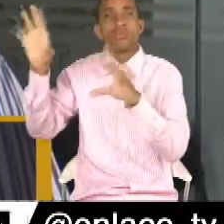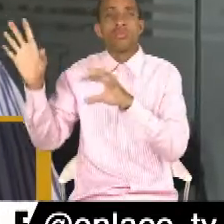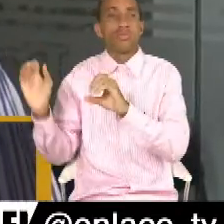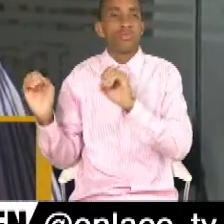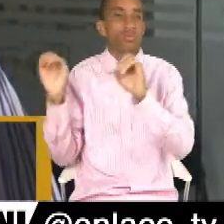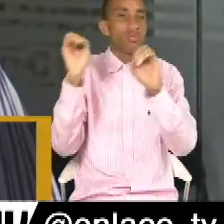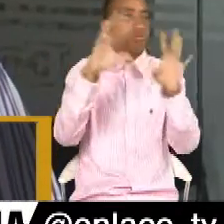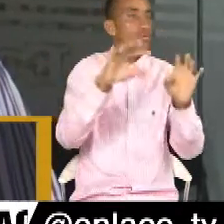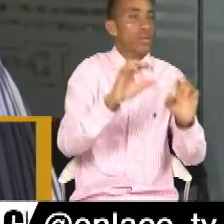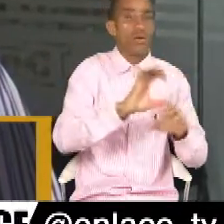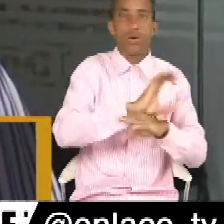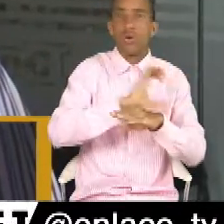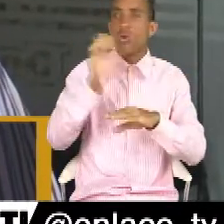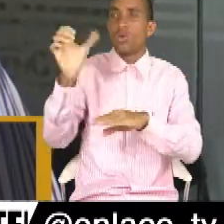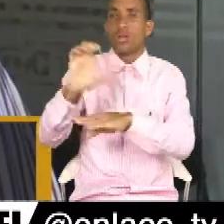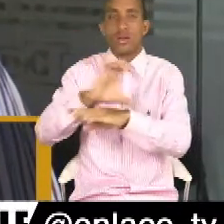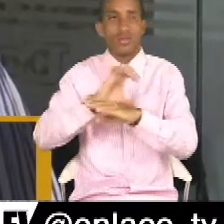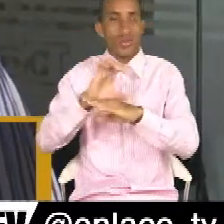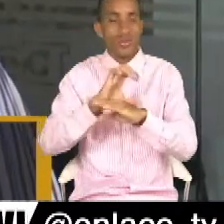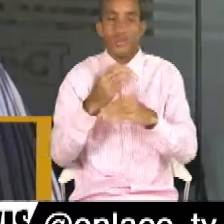era comerciante. Él